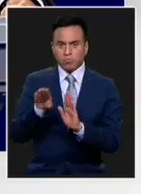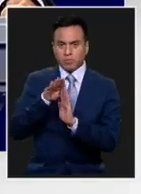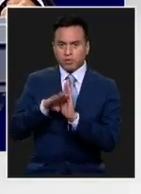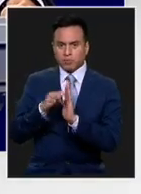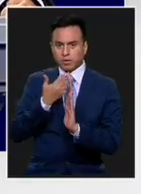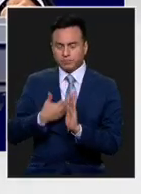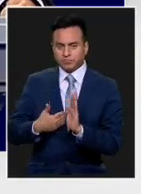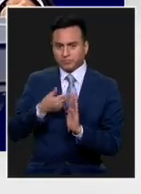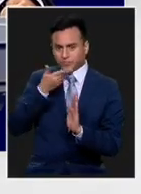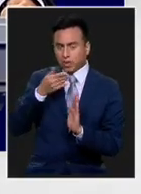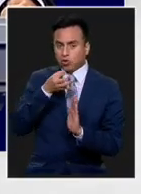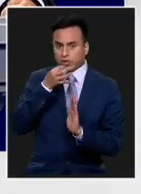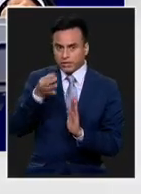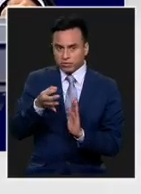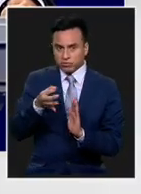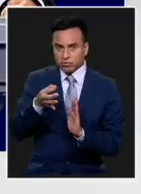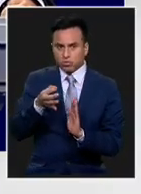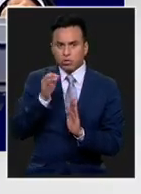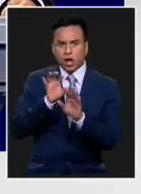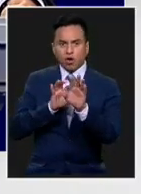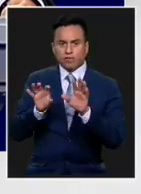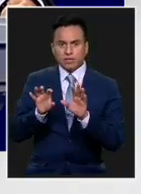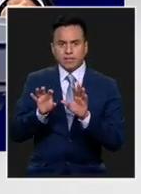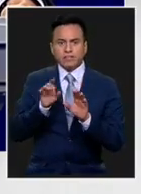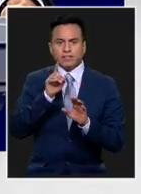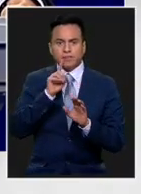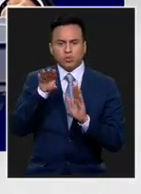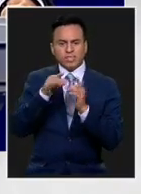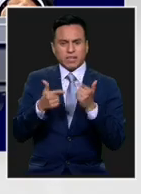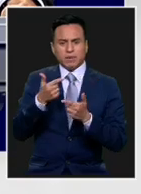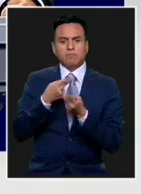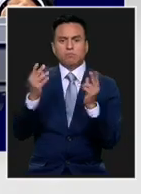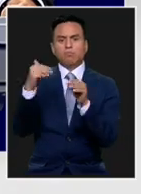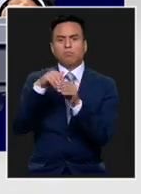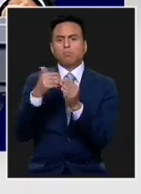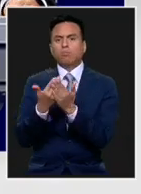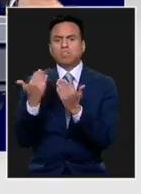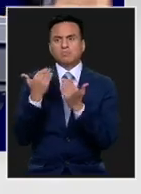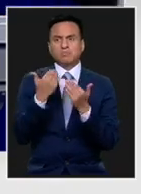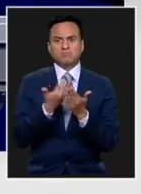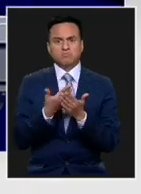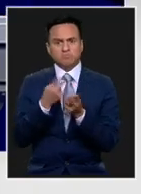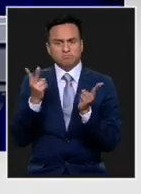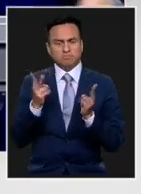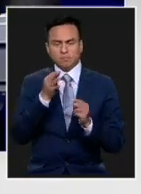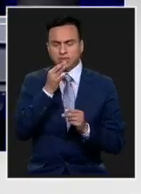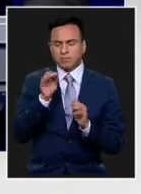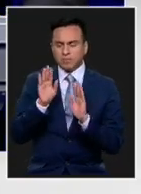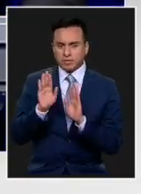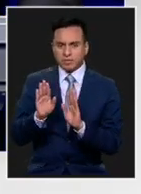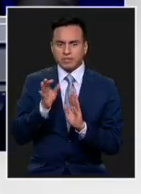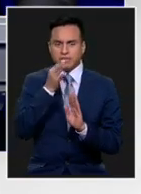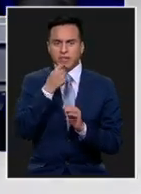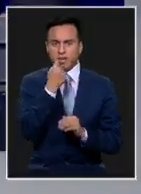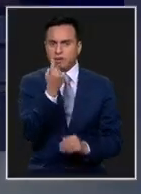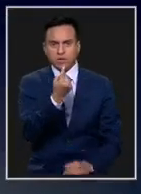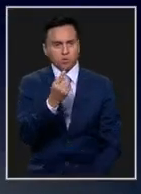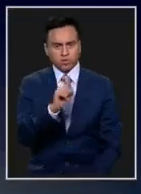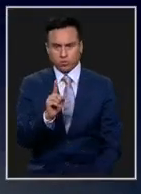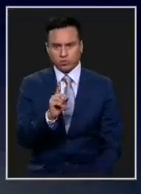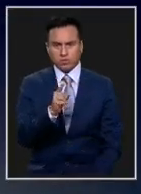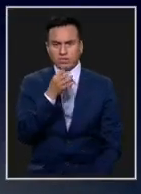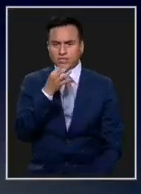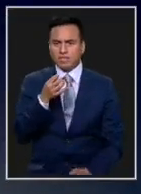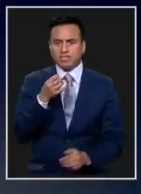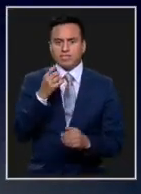gobierno, y porque yo te he dicho... de que una de las cosas es que la semana la política del populismo, ¿verdad? Entonces, lo que pasa es que, me hace una pregunta y se va a